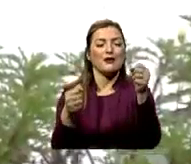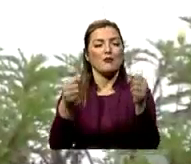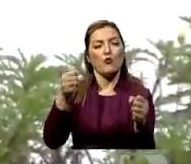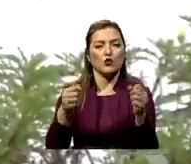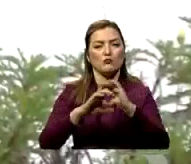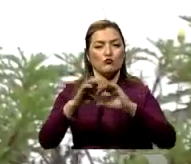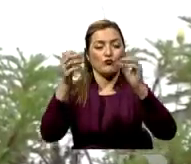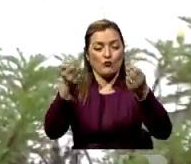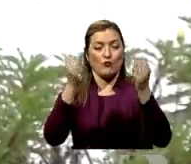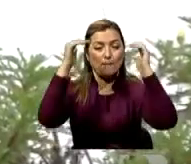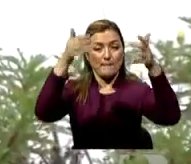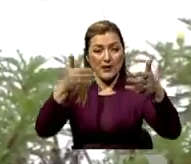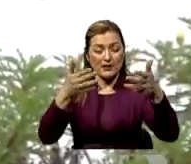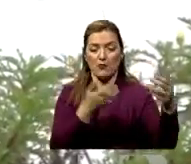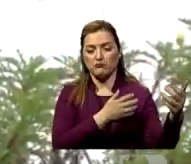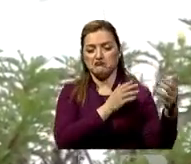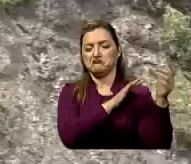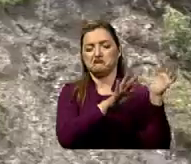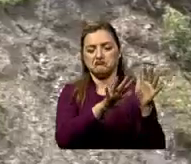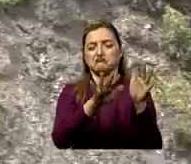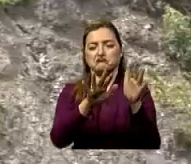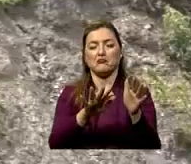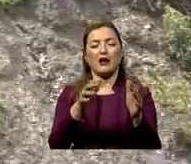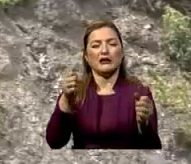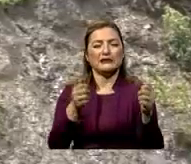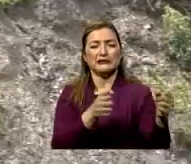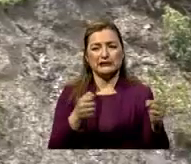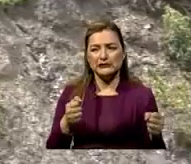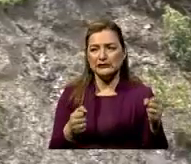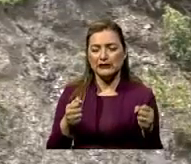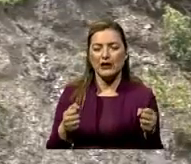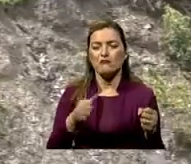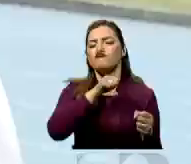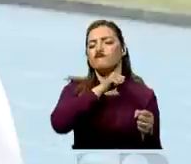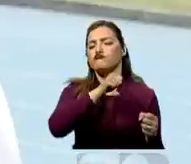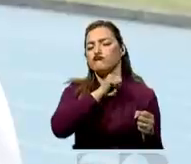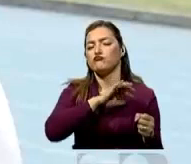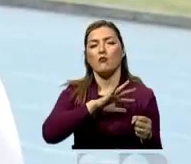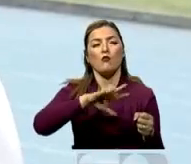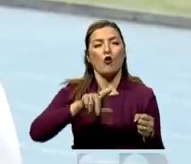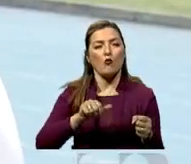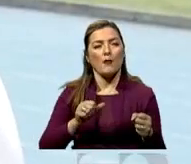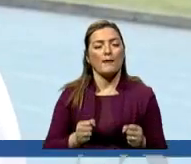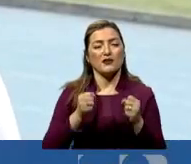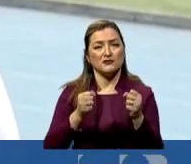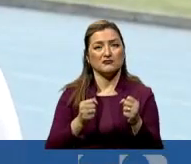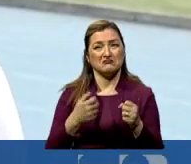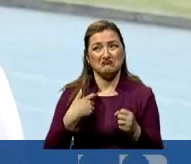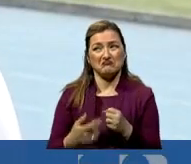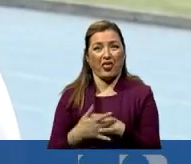pesados su representante explica que los asaltos en las carreteras también han aumentado nos vemos abandonados